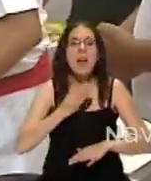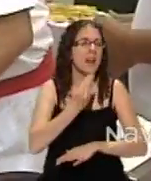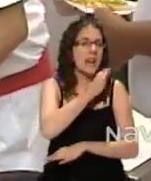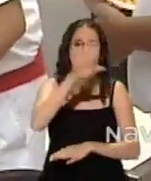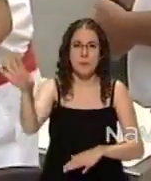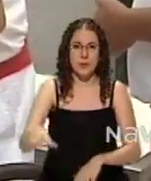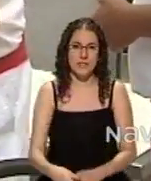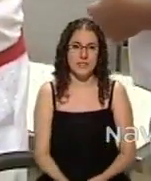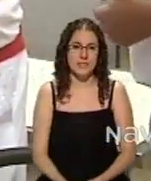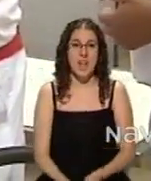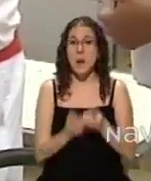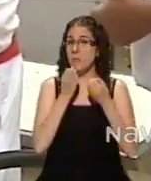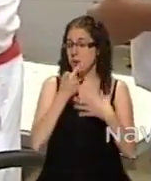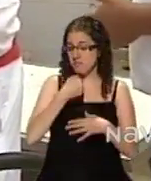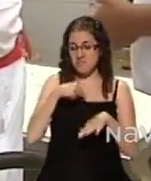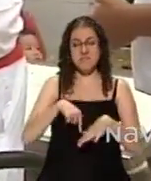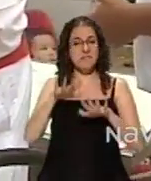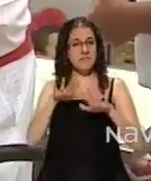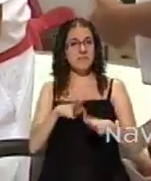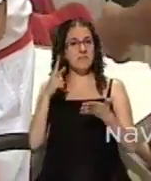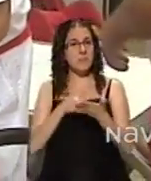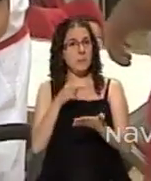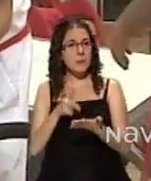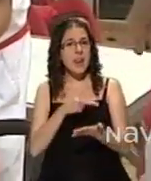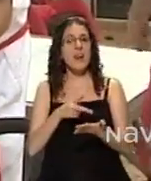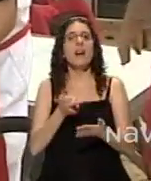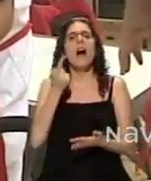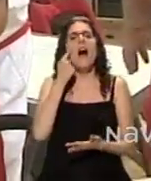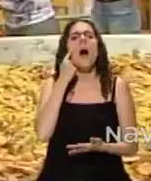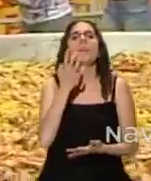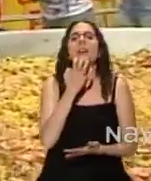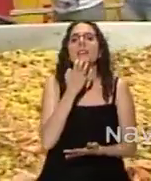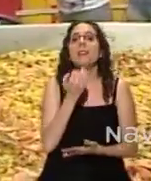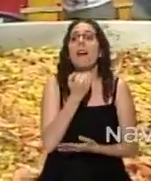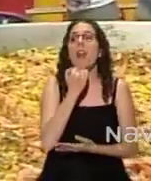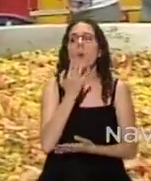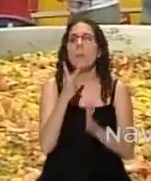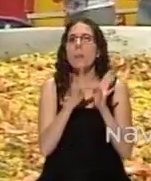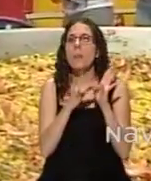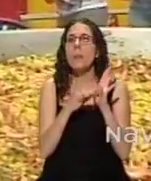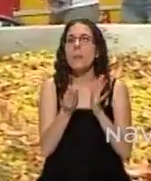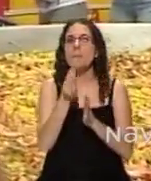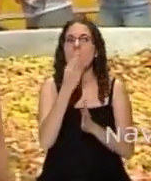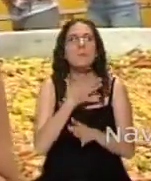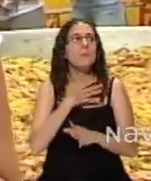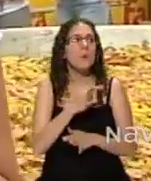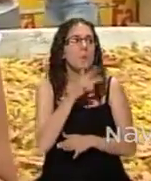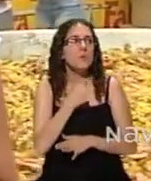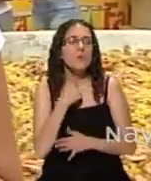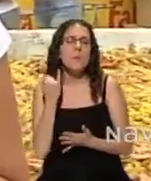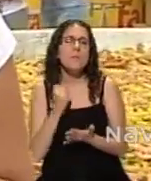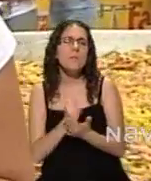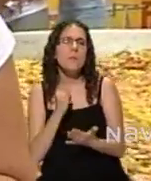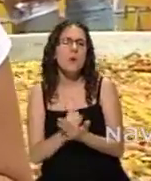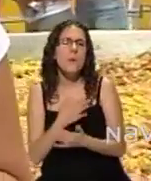yo ya me quedo aquí en Fiestas de Viana a ver si consigo un plato de paella, porque yo esto lo tengo que probar. Eso sí. Creo que